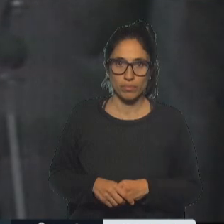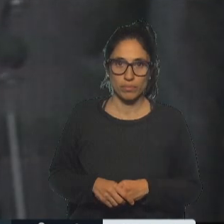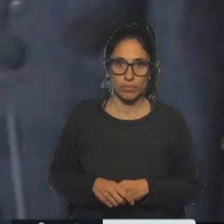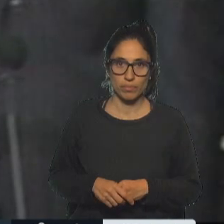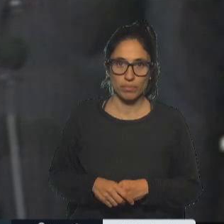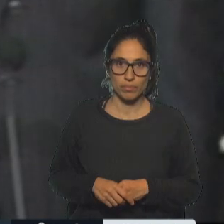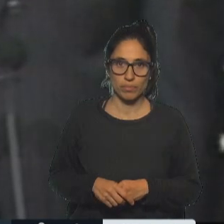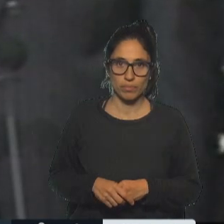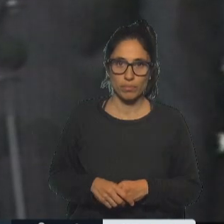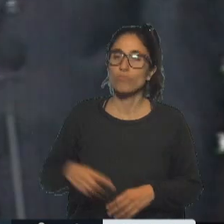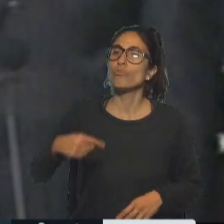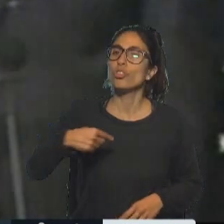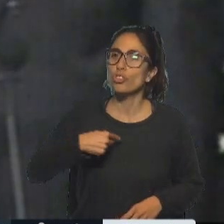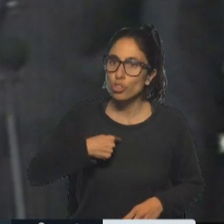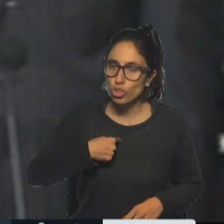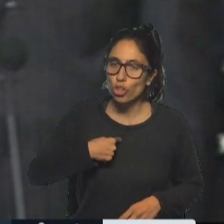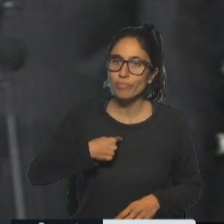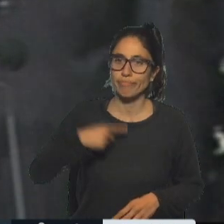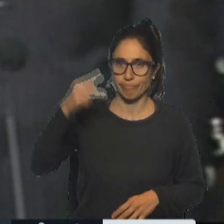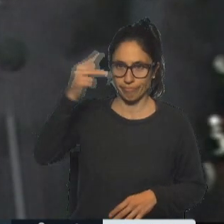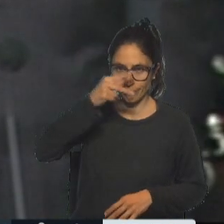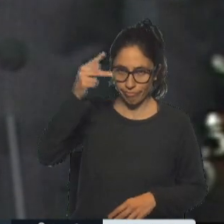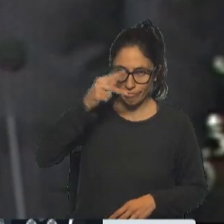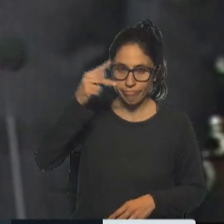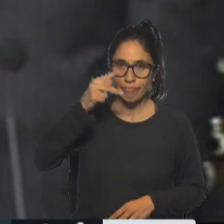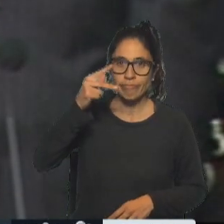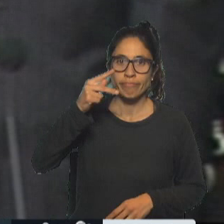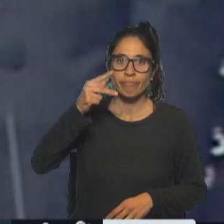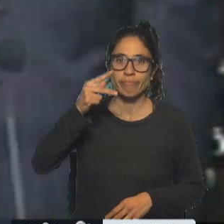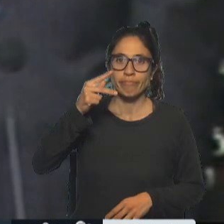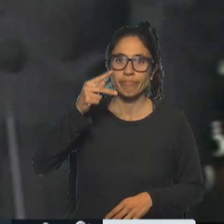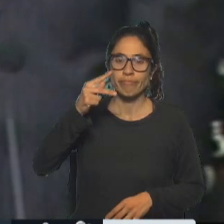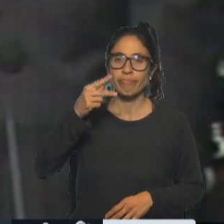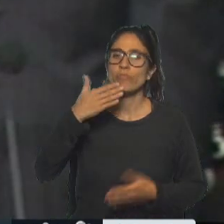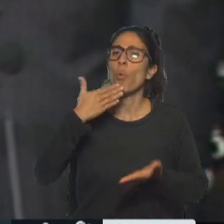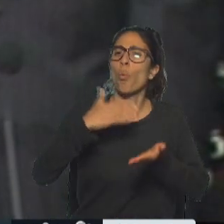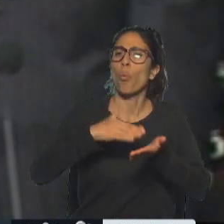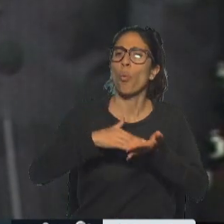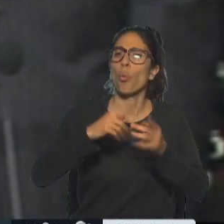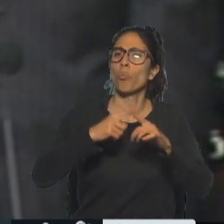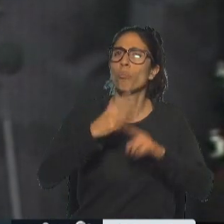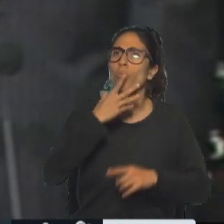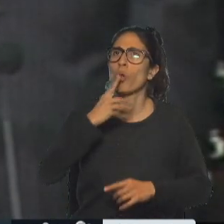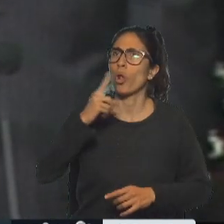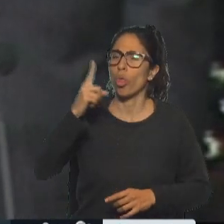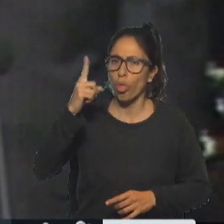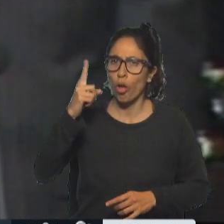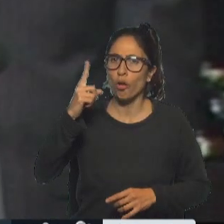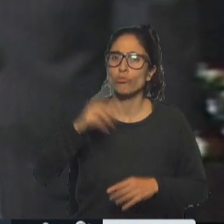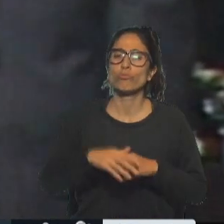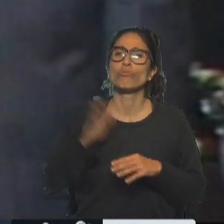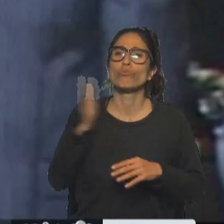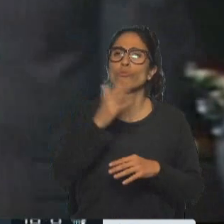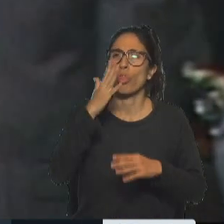Yo, Néstor Carlos Kirchner, juro por Dios, nuestro Señor y estos santos evangelios,